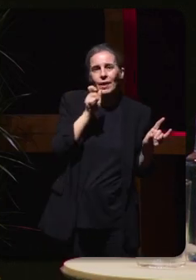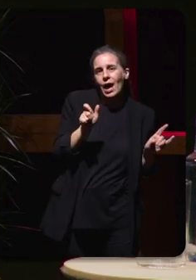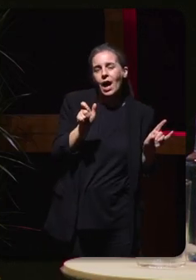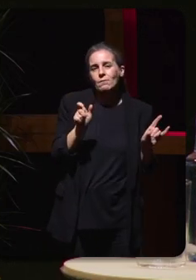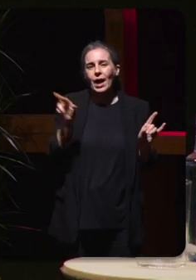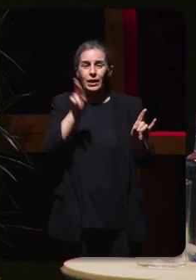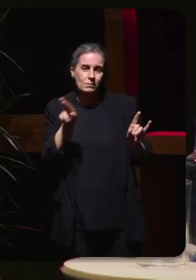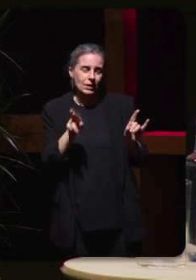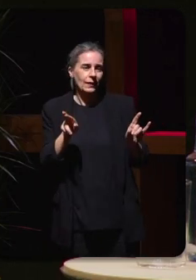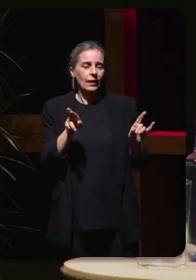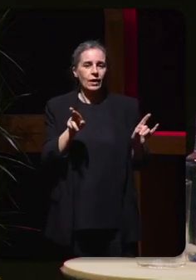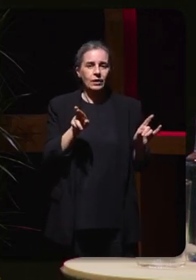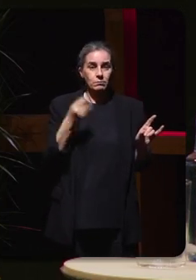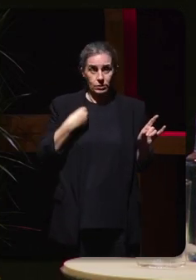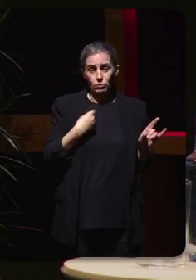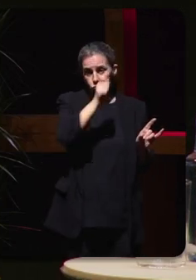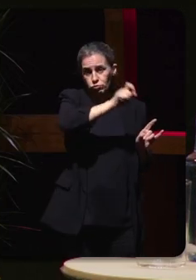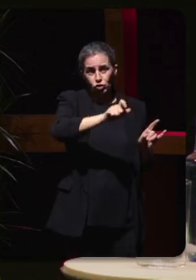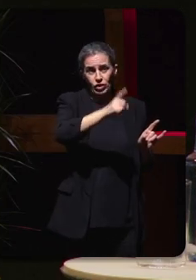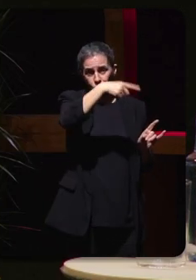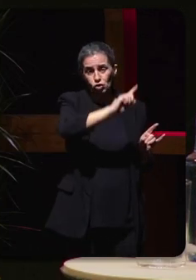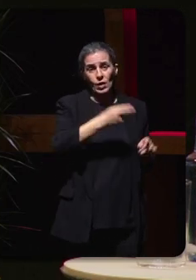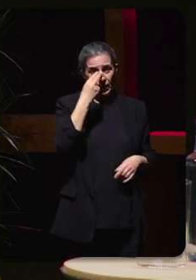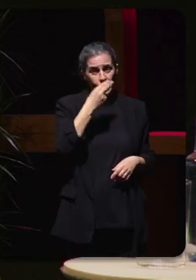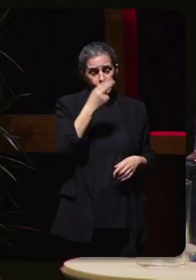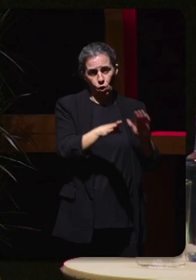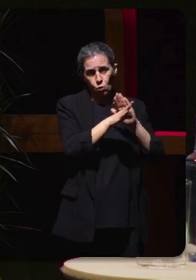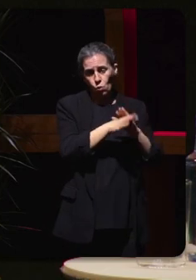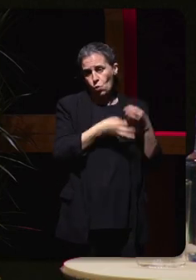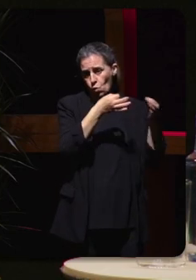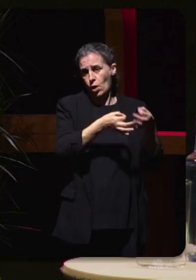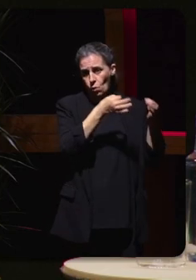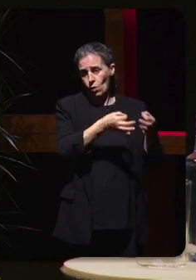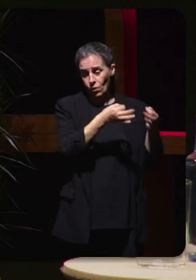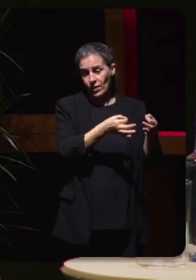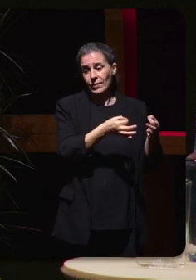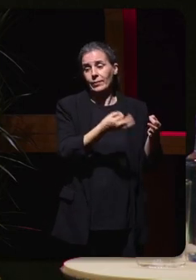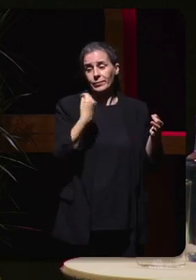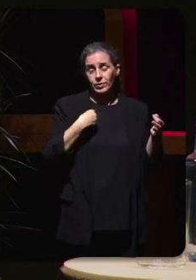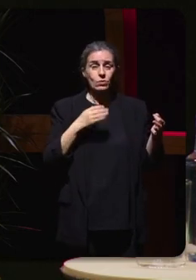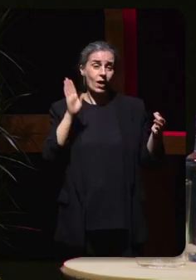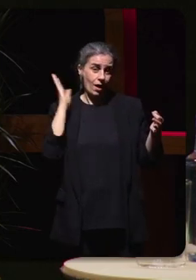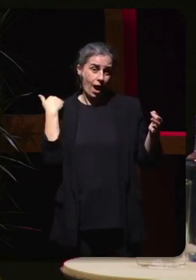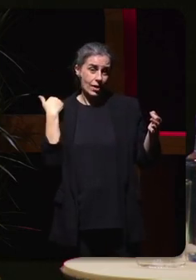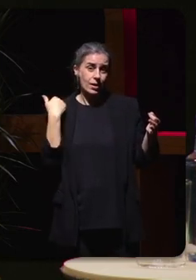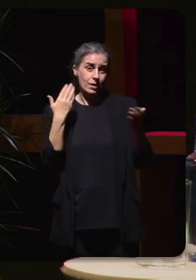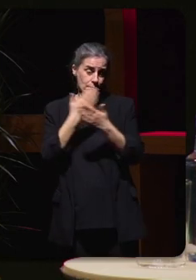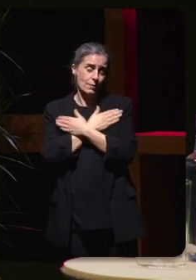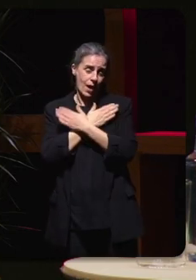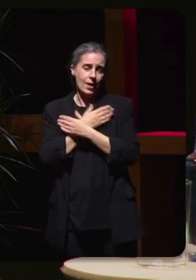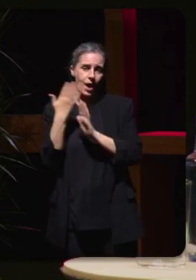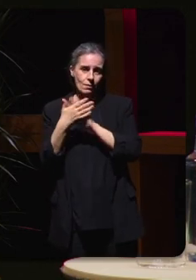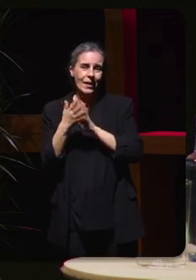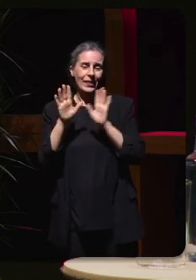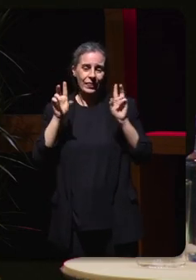los interesados, precisamente, en seguir manteniendo, pues lo que también ya ha dicho María en cuanto a la inclusión, o el lenguaje inclusivo,